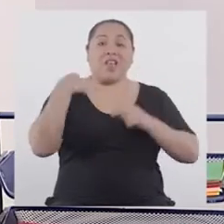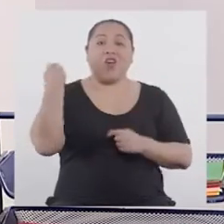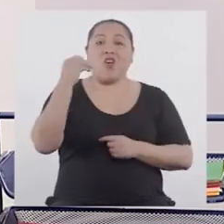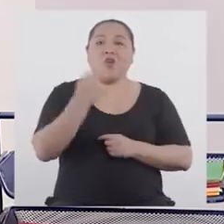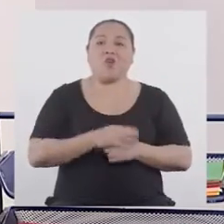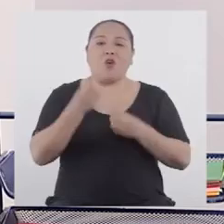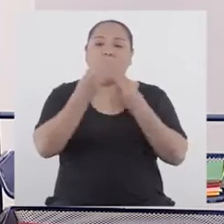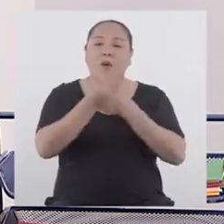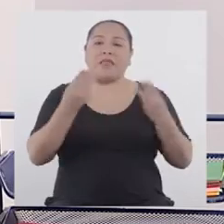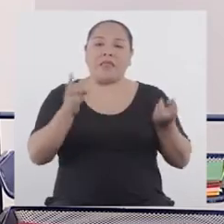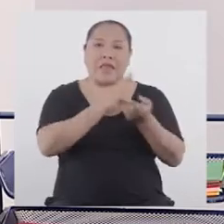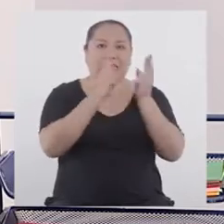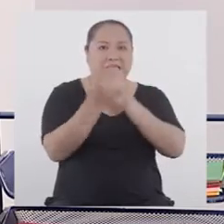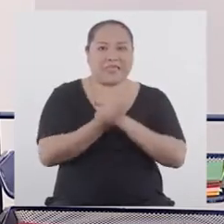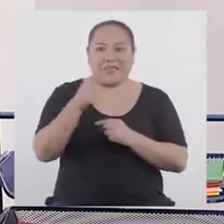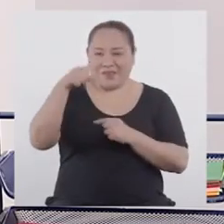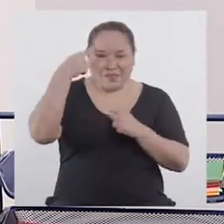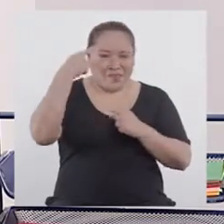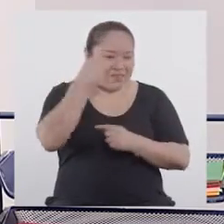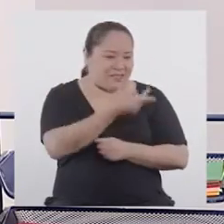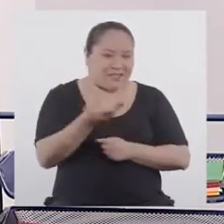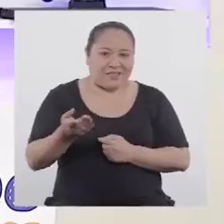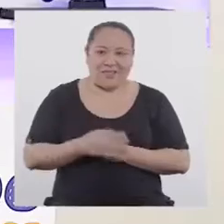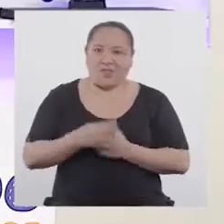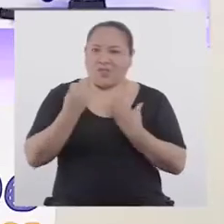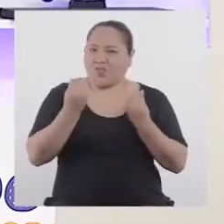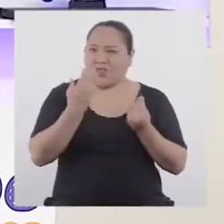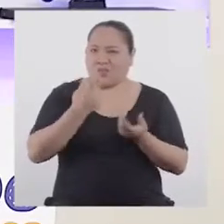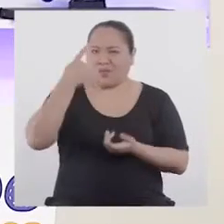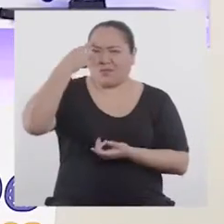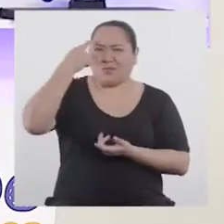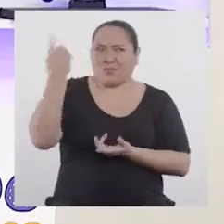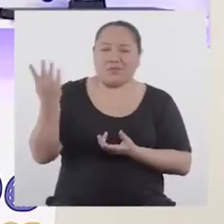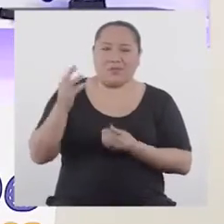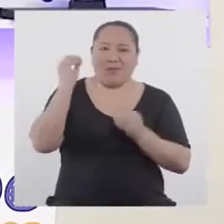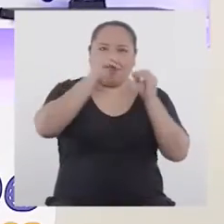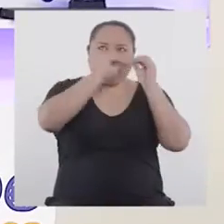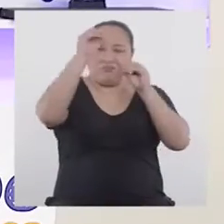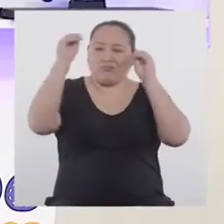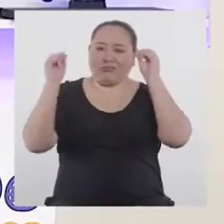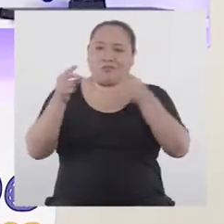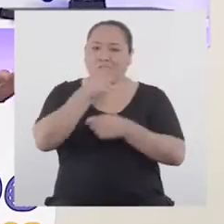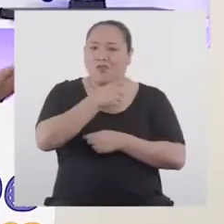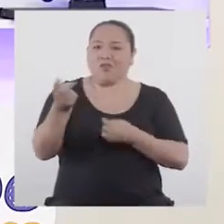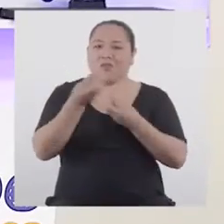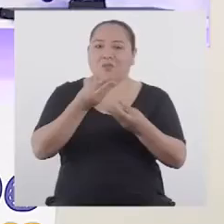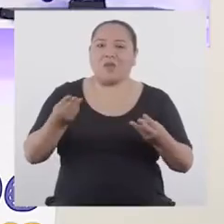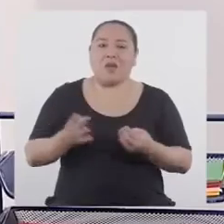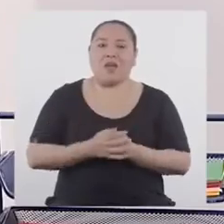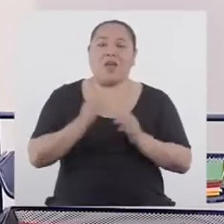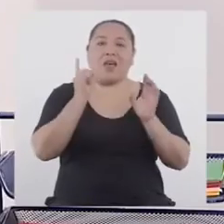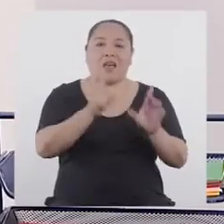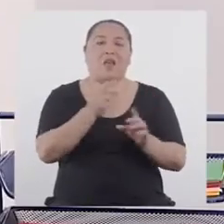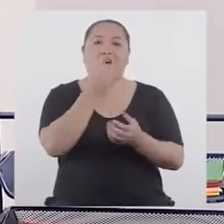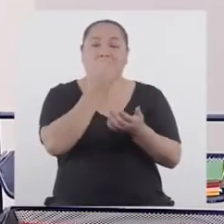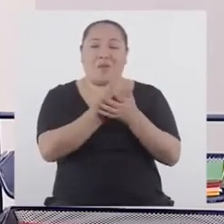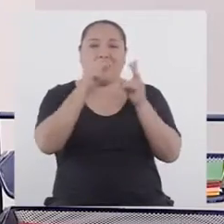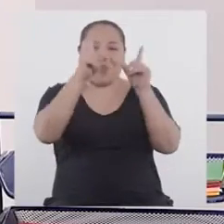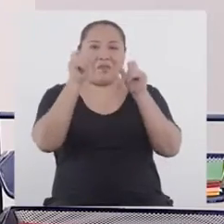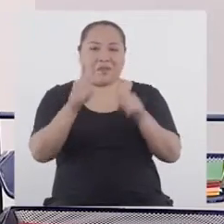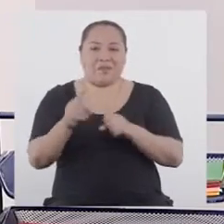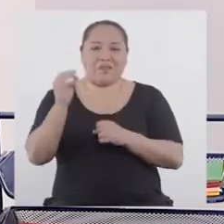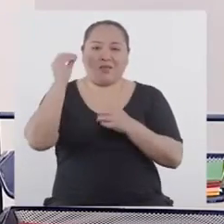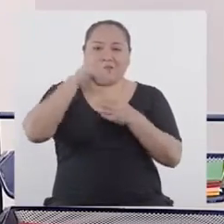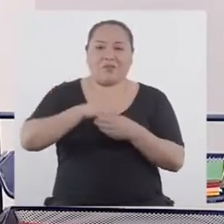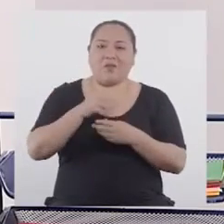Adolescente con material reciclado. ¿Qué te parece? ¿Y cómo se te ocurrió decorar el festival con esos materiales? Buena